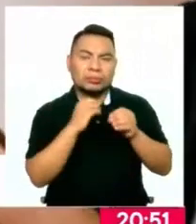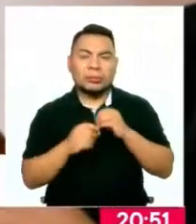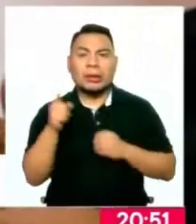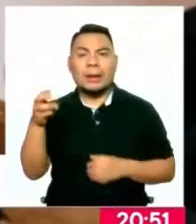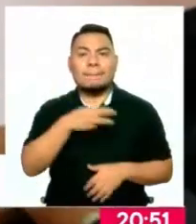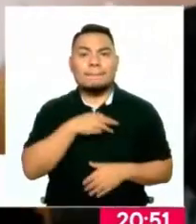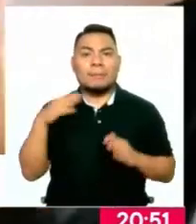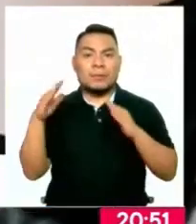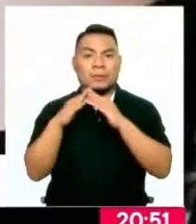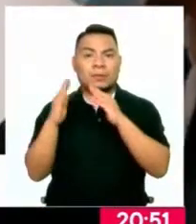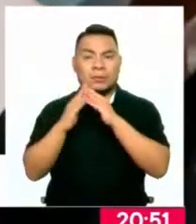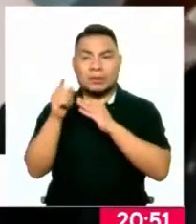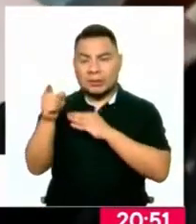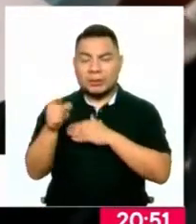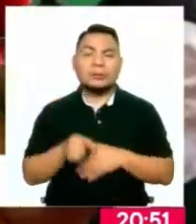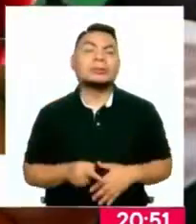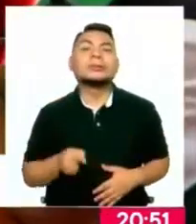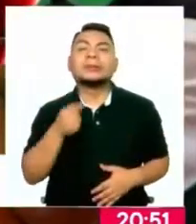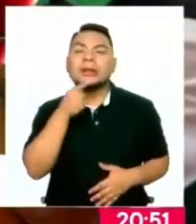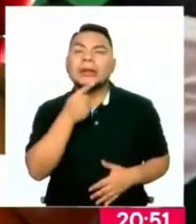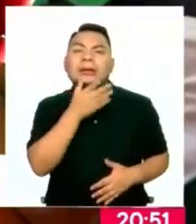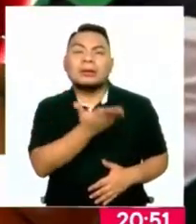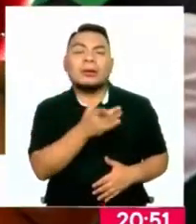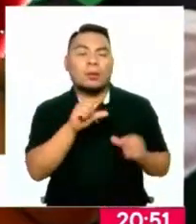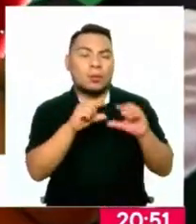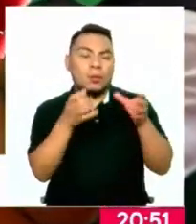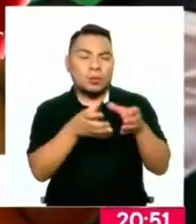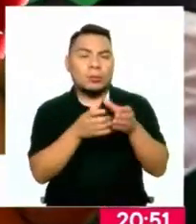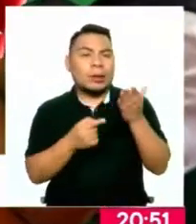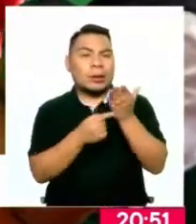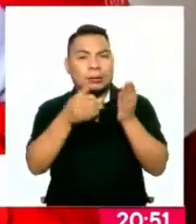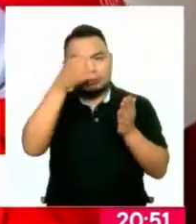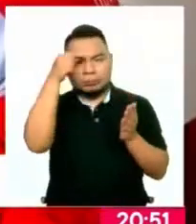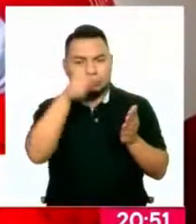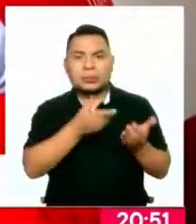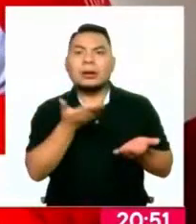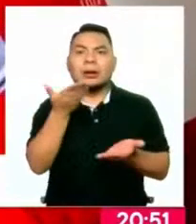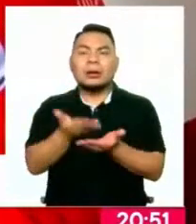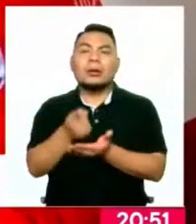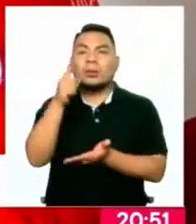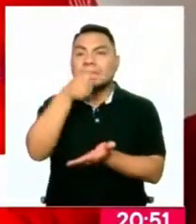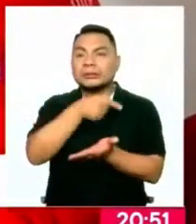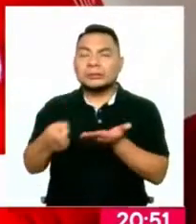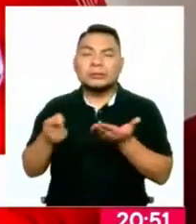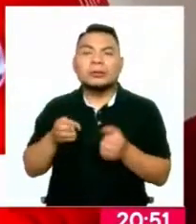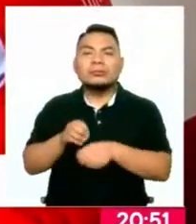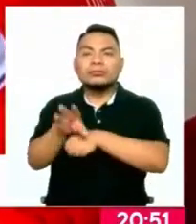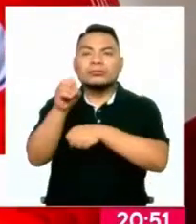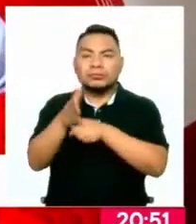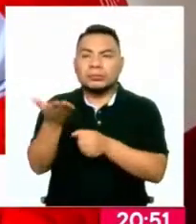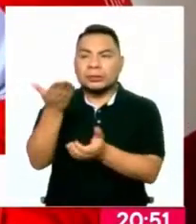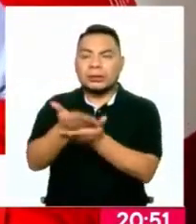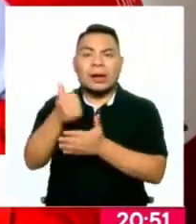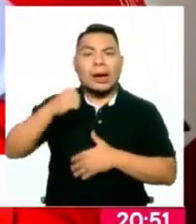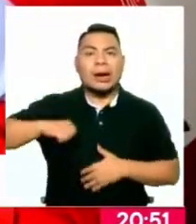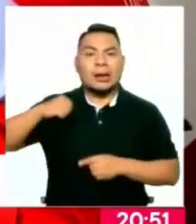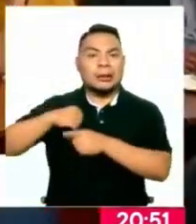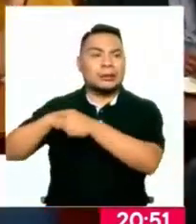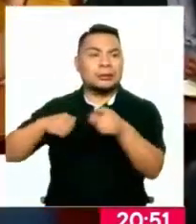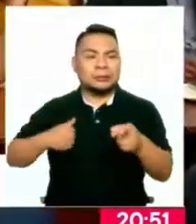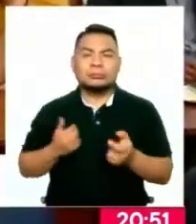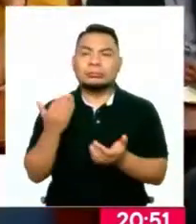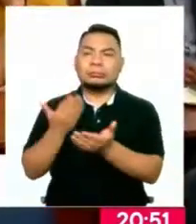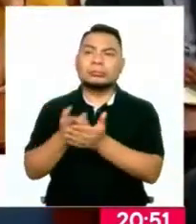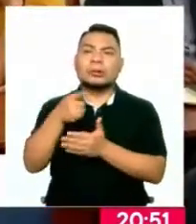ministro de Vivienda, Construcción y Saneamiento indicó que los grupos técnicos brindarán durante una semana asistencia a los alcaldes y